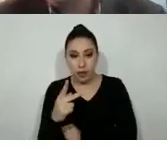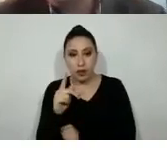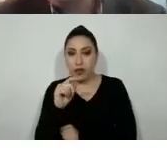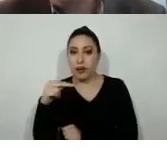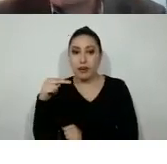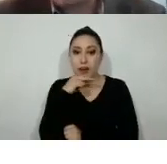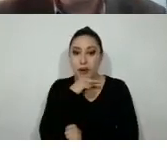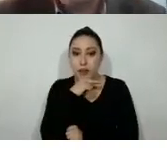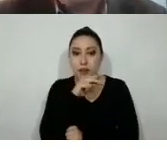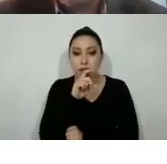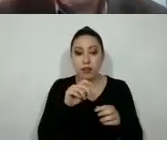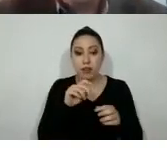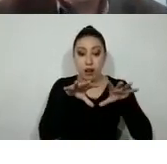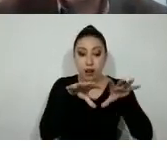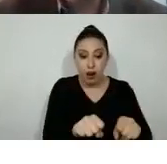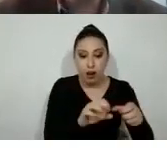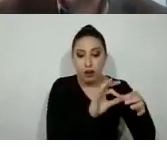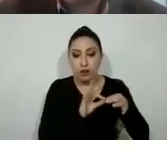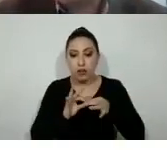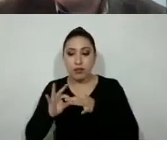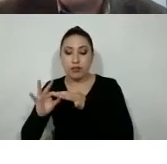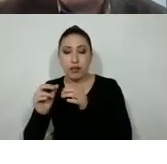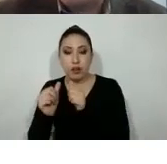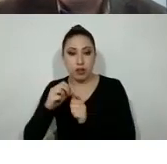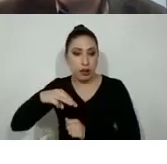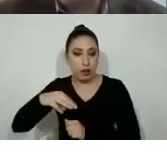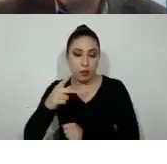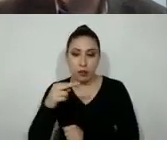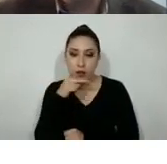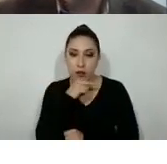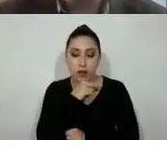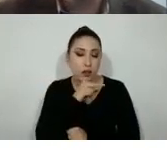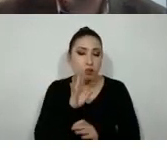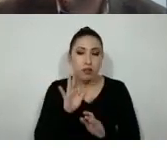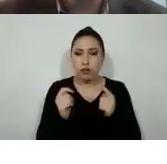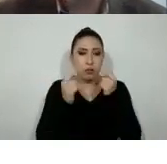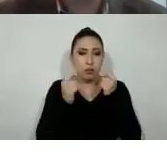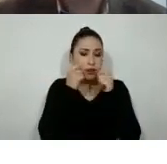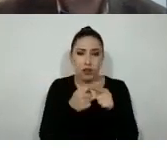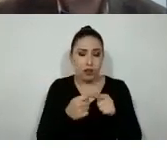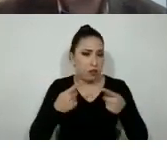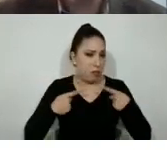inmediata. Así dice. Incluso cualquier persona, no solo